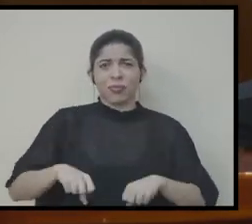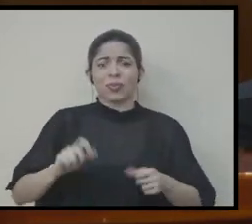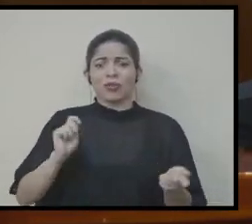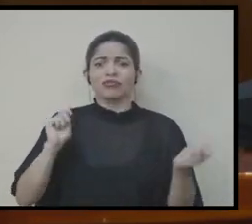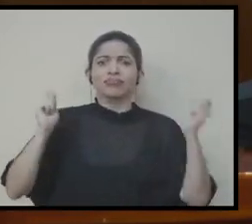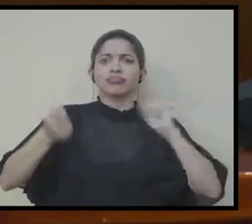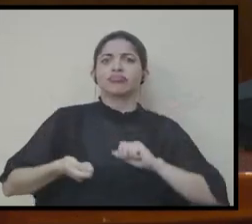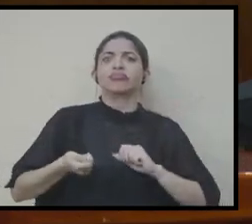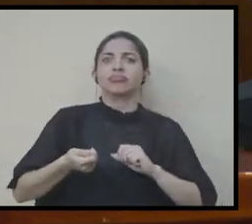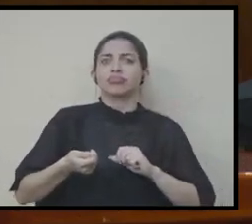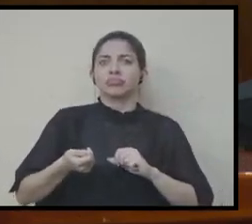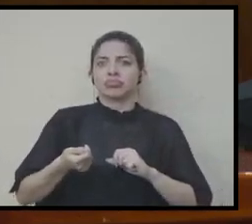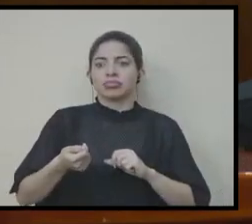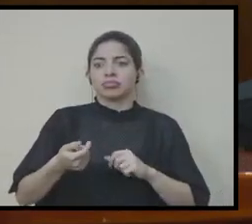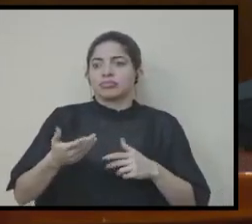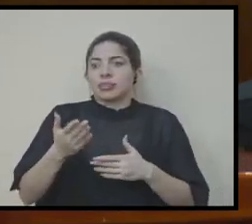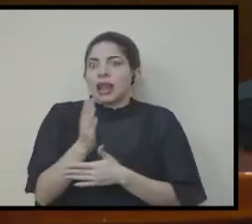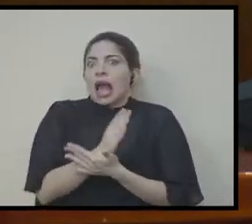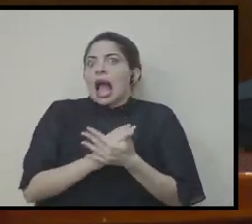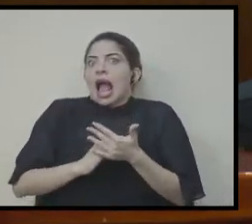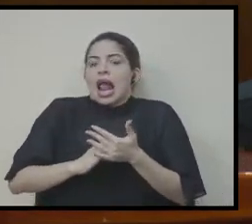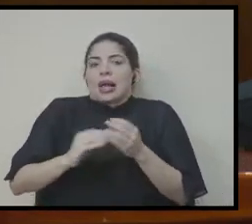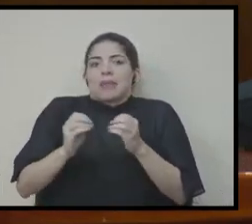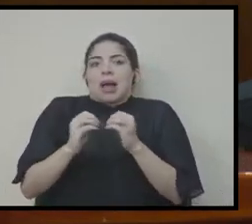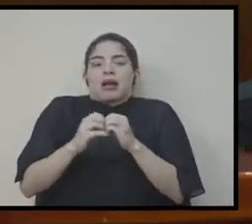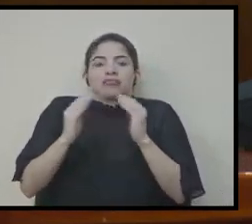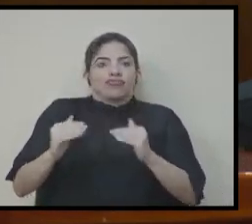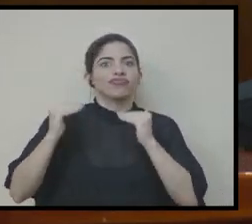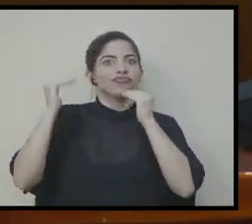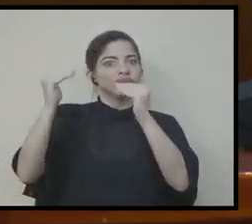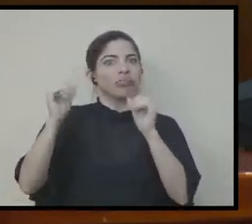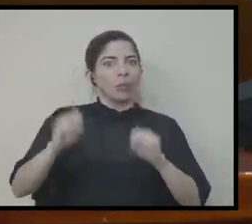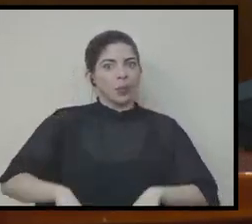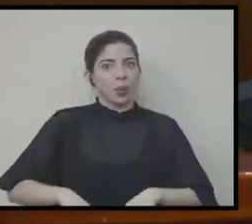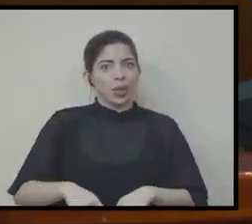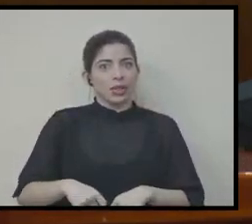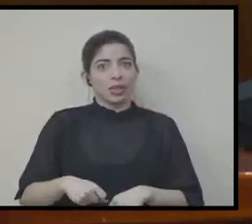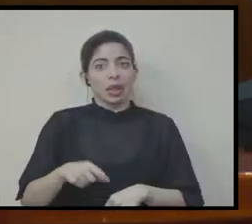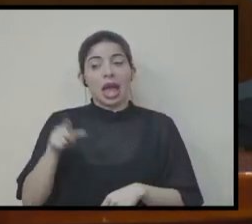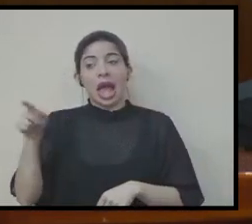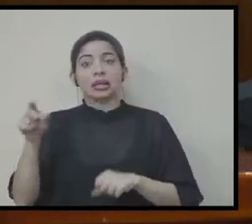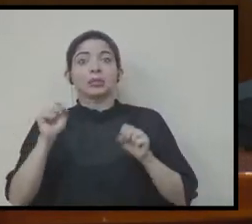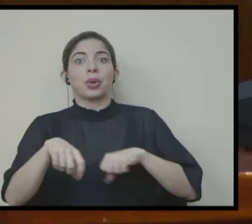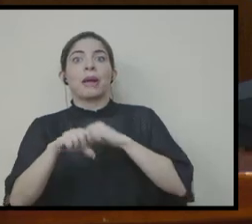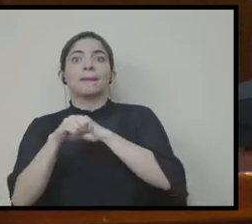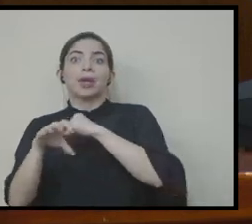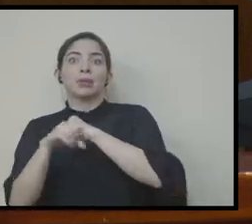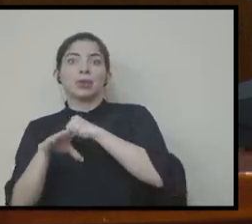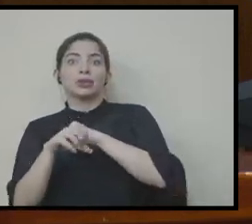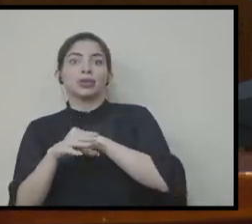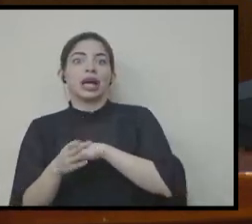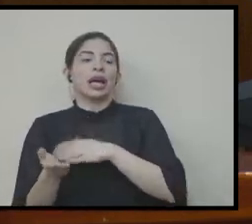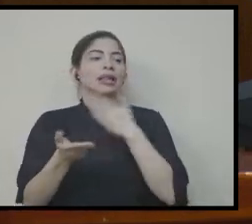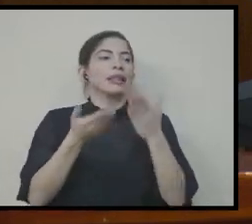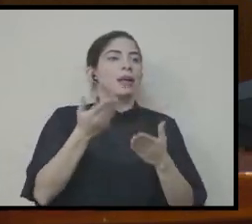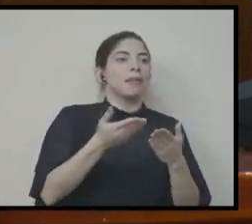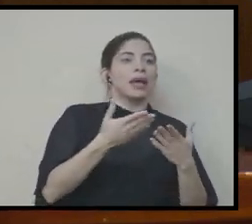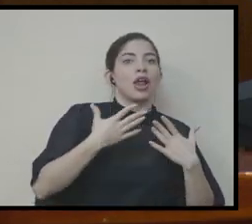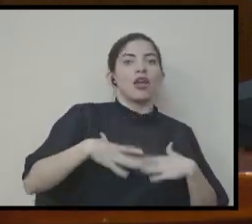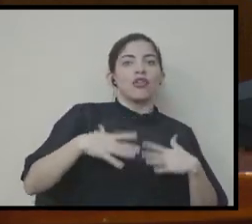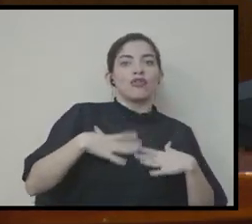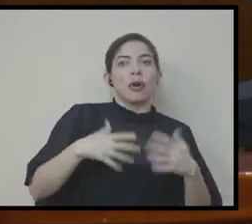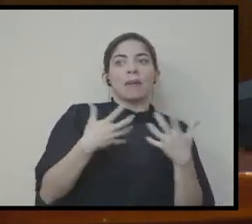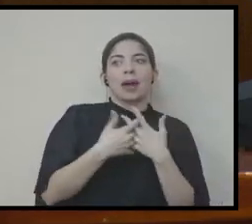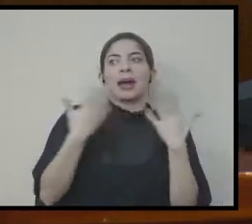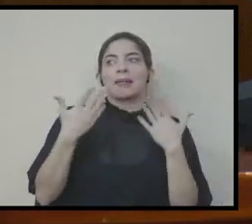convertir esto, me explico, en algo de otras magnitudes que ella se lo puede promocionar y que seguramente le va a hacer la ropa